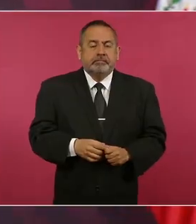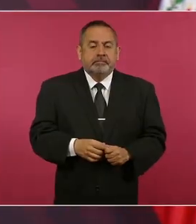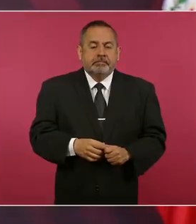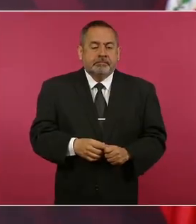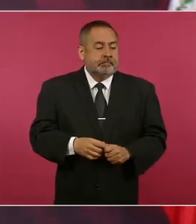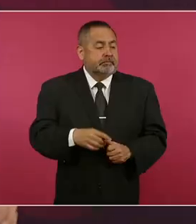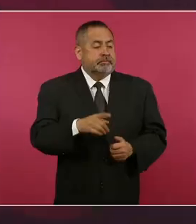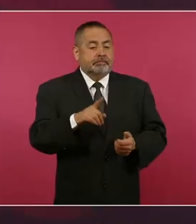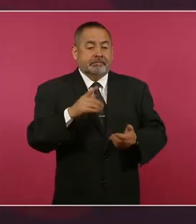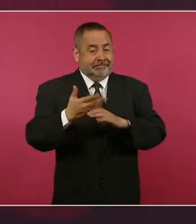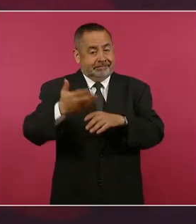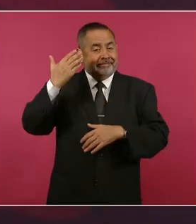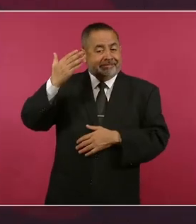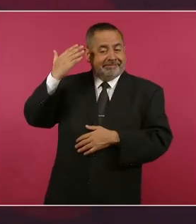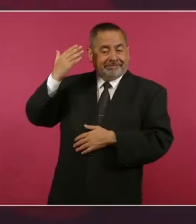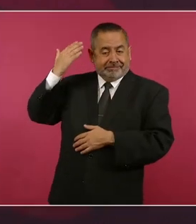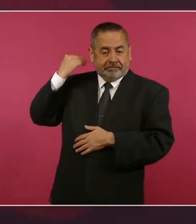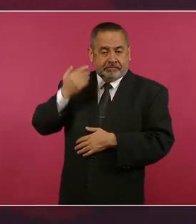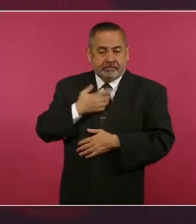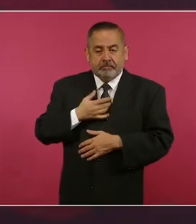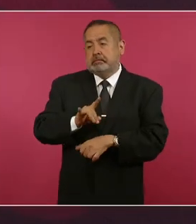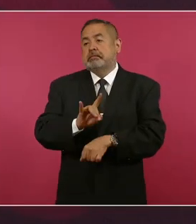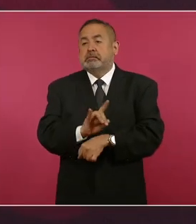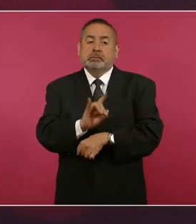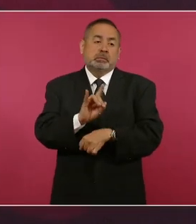la simulación.